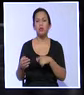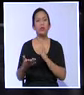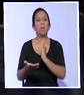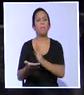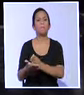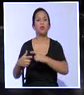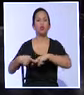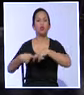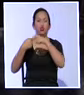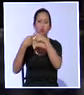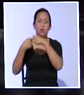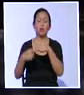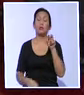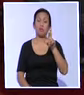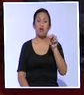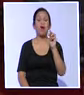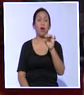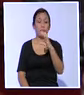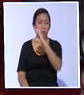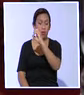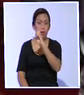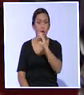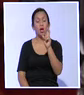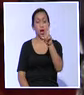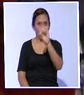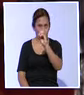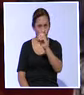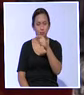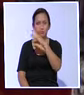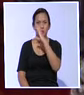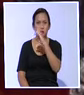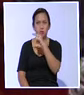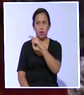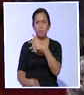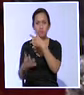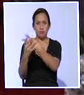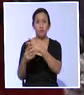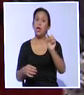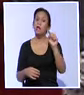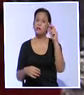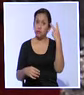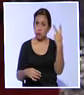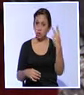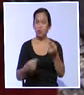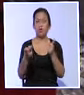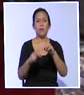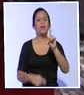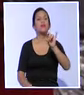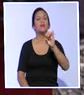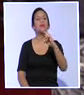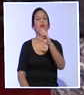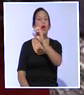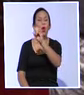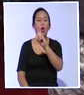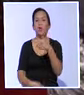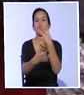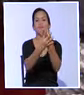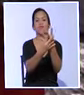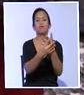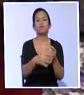ramiro además en audiencia a parte navarrete dictó prisión preventiva al segundo detenido diego ce por ingresos no justificados